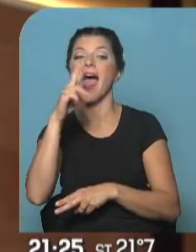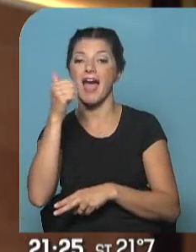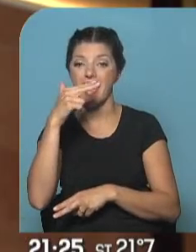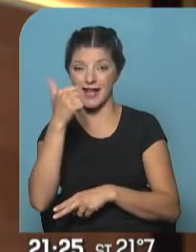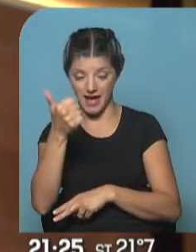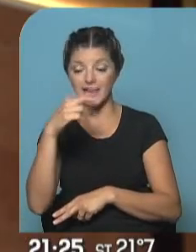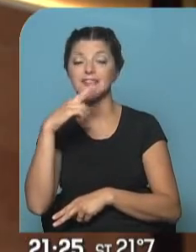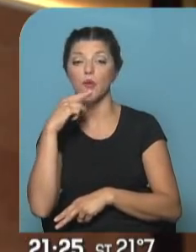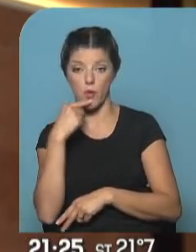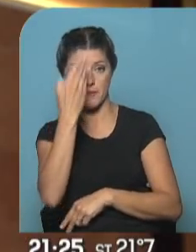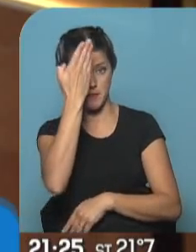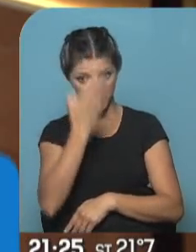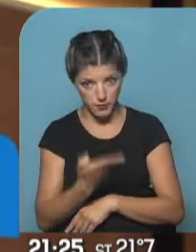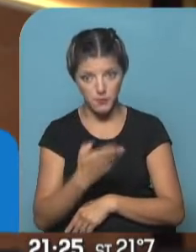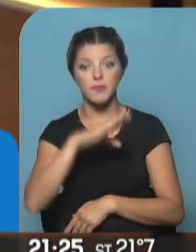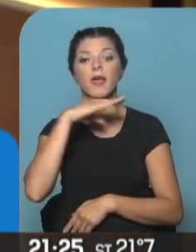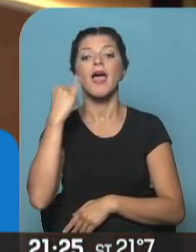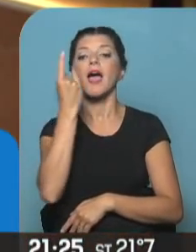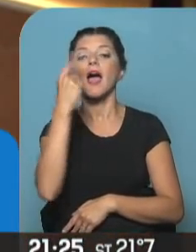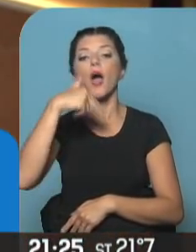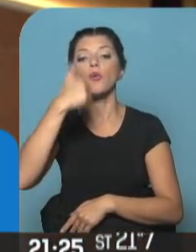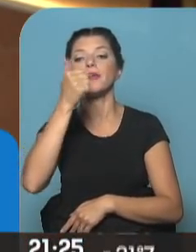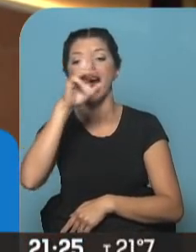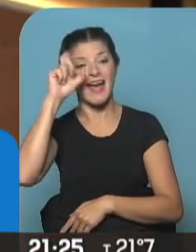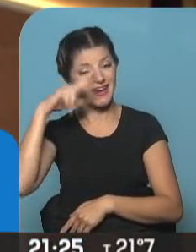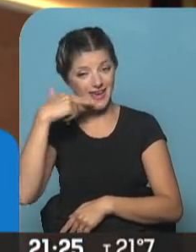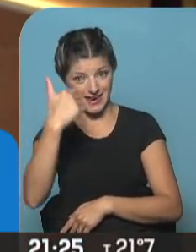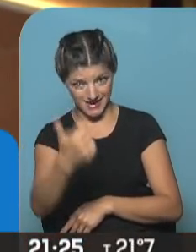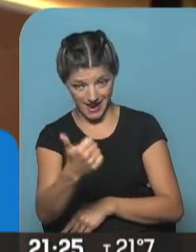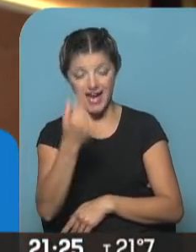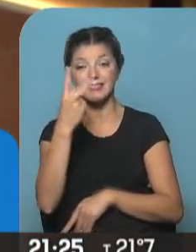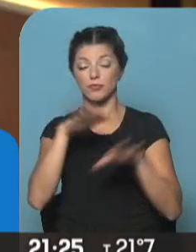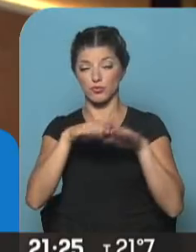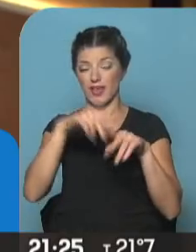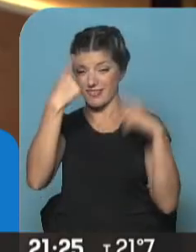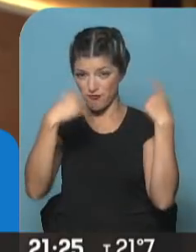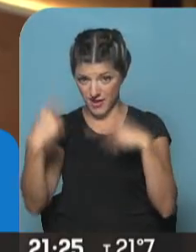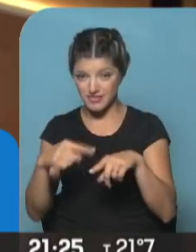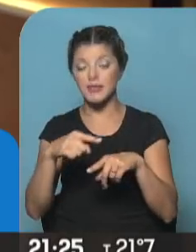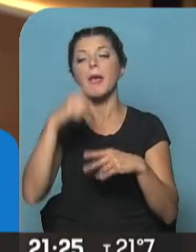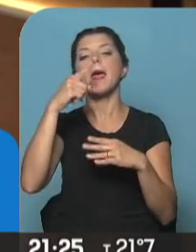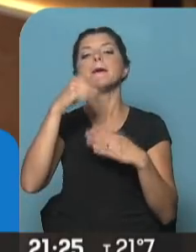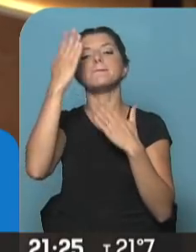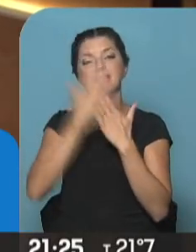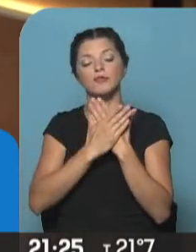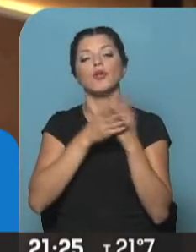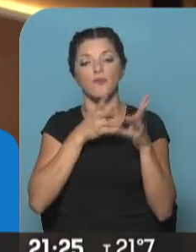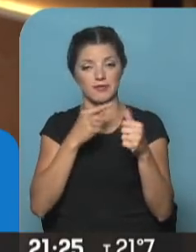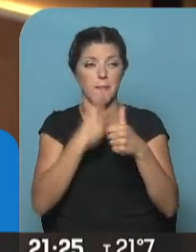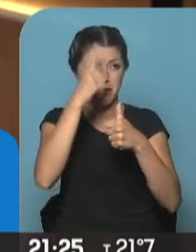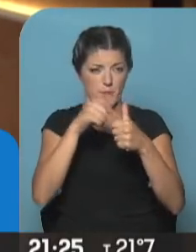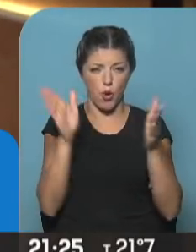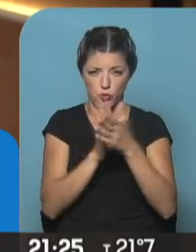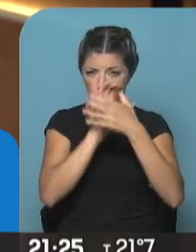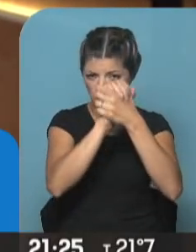doctor José Horacio Jaunarena, que fue 3 veces ministro de Defensa, con Raúl Alfonsín primero, después con